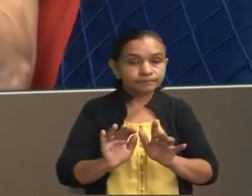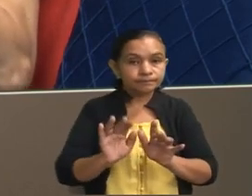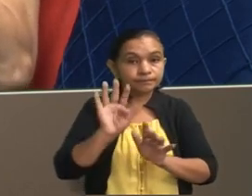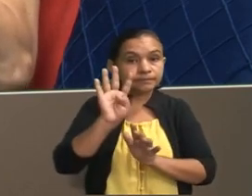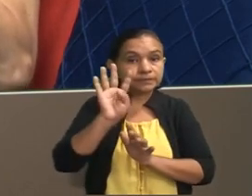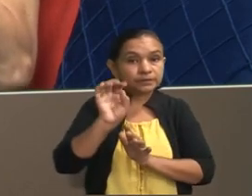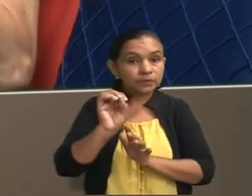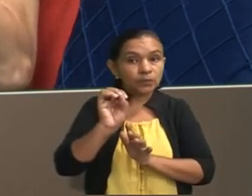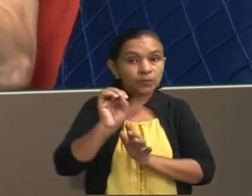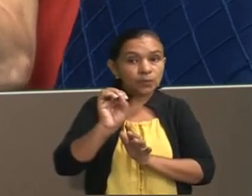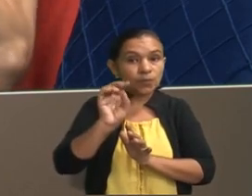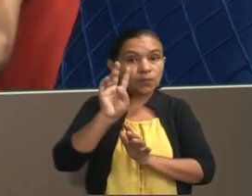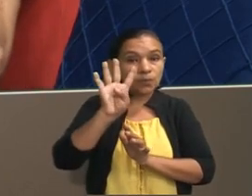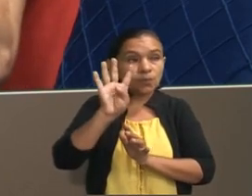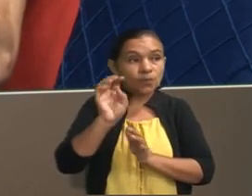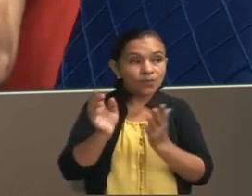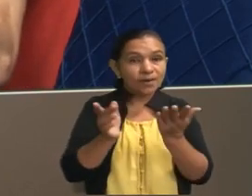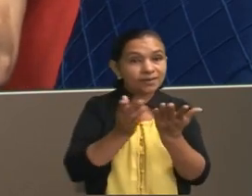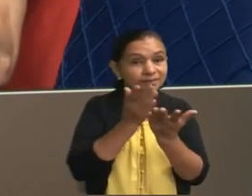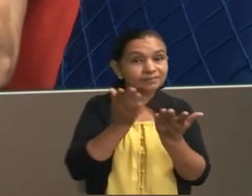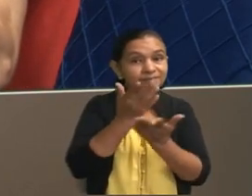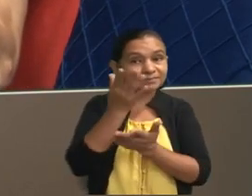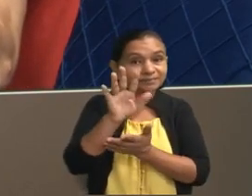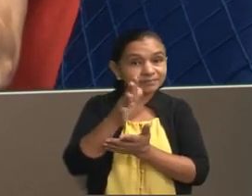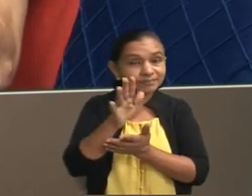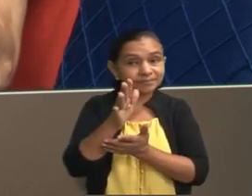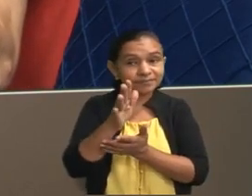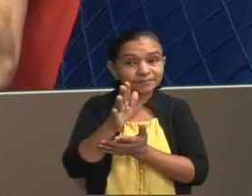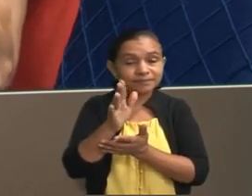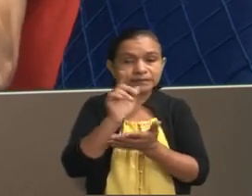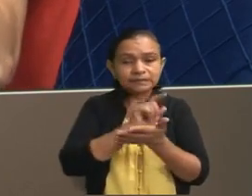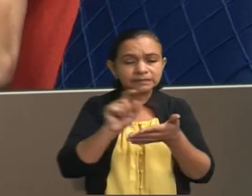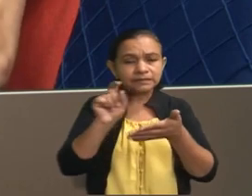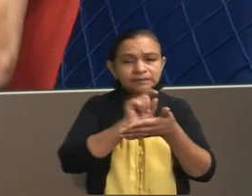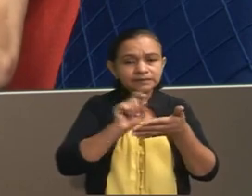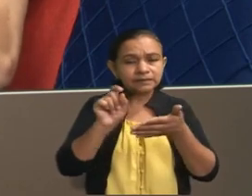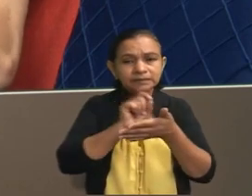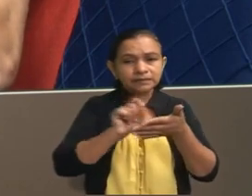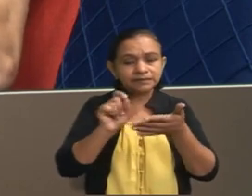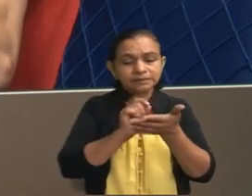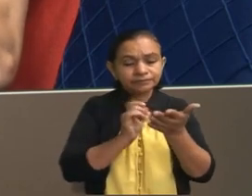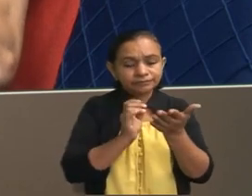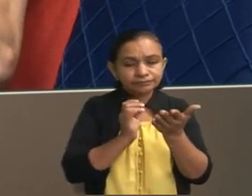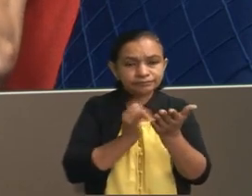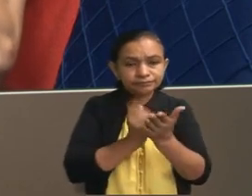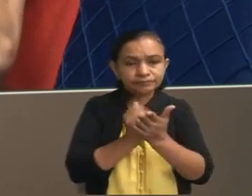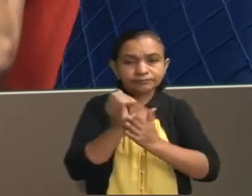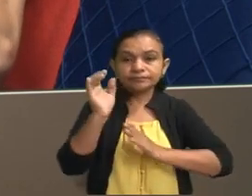páginas. Y en este documento describimos la base científica,